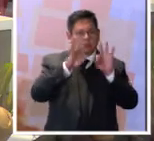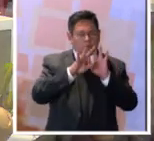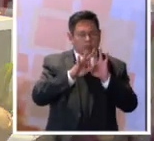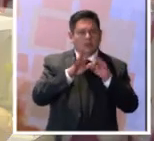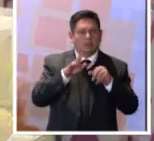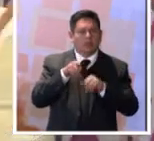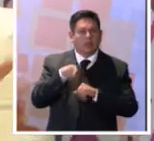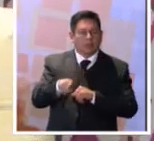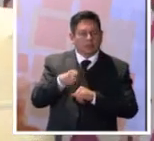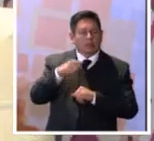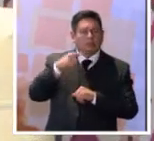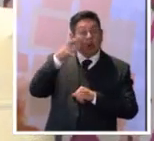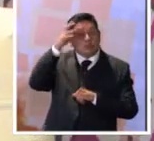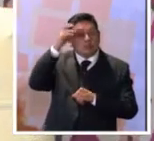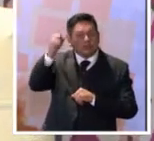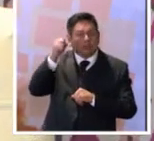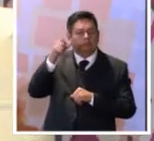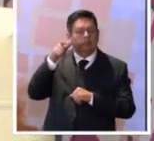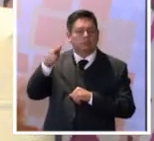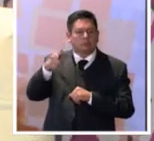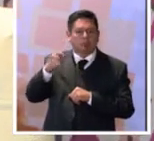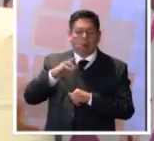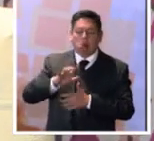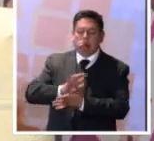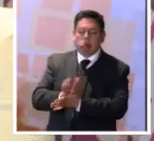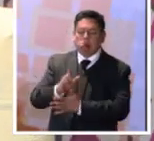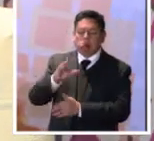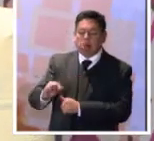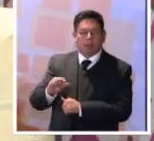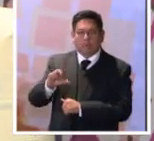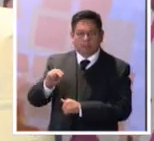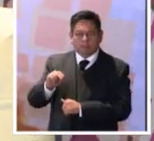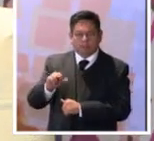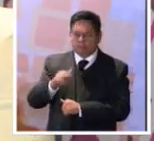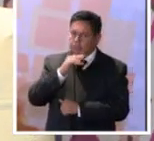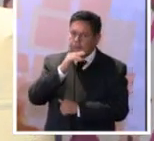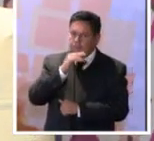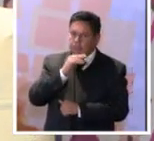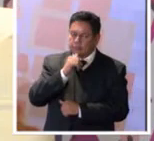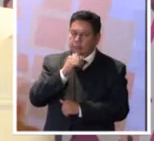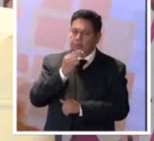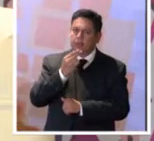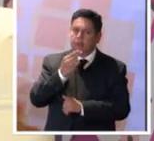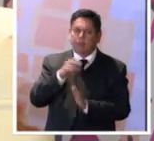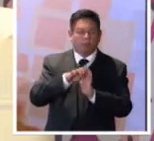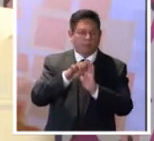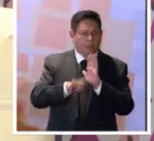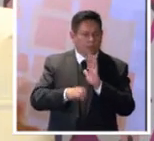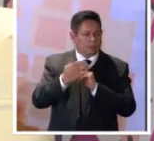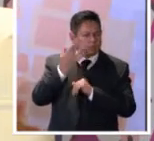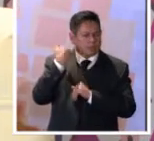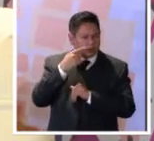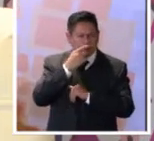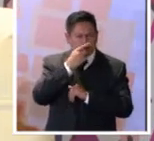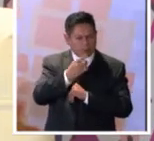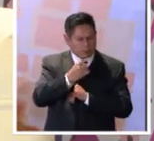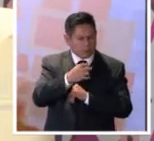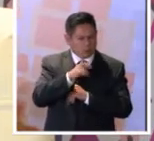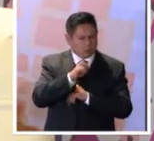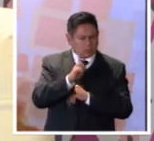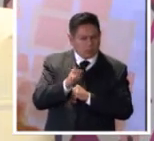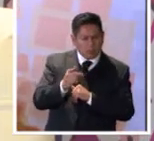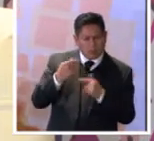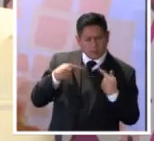que no se puede dejar fuera. Lo decía en la presentación anterior, no podemos tratar de manera igual a los desiguales porque